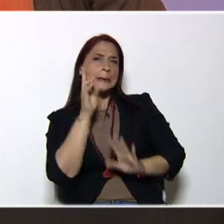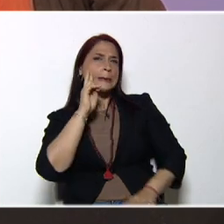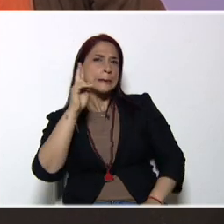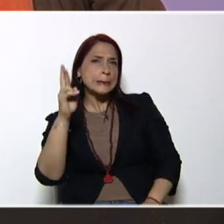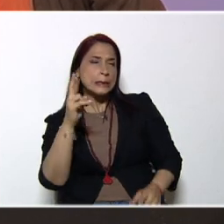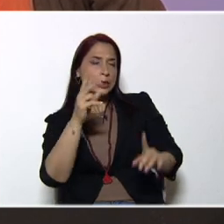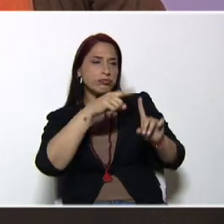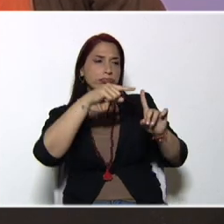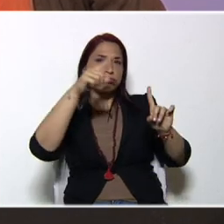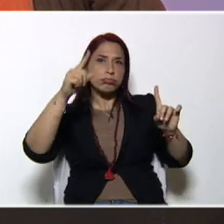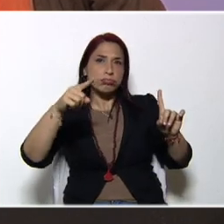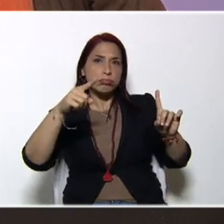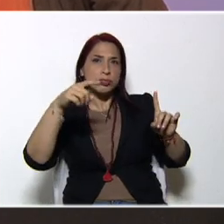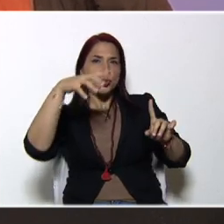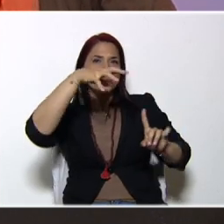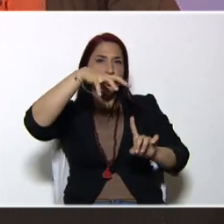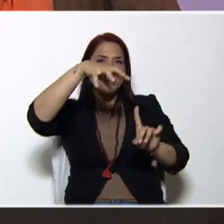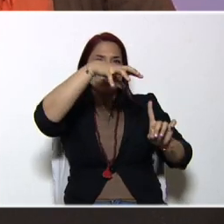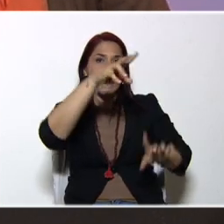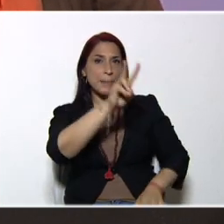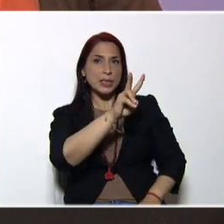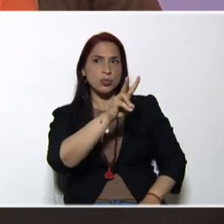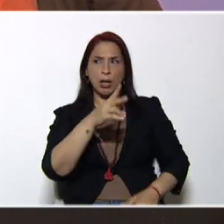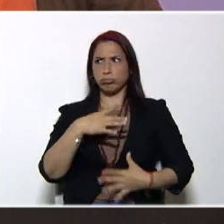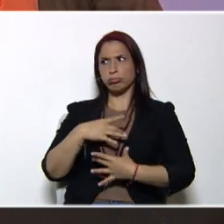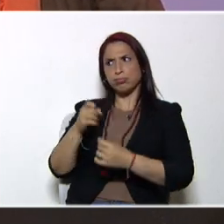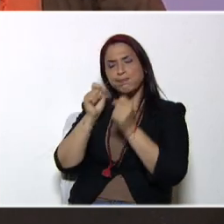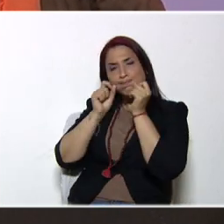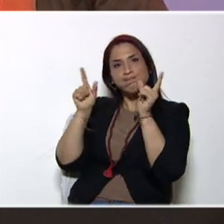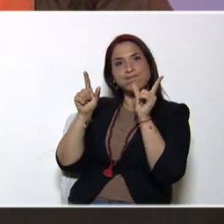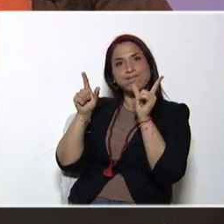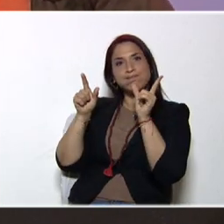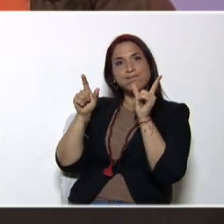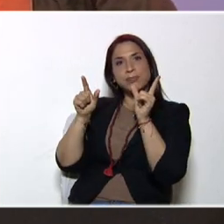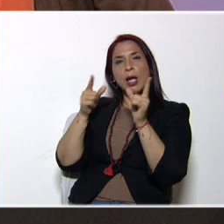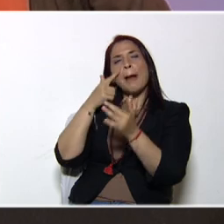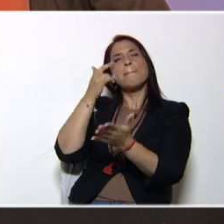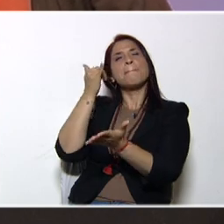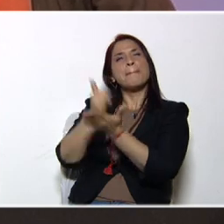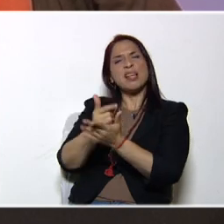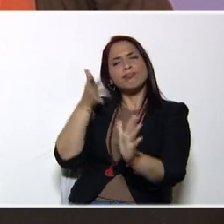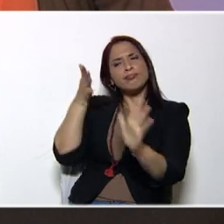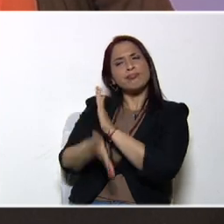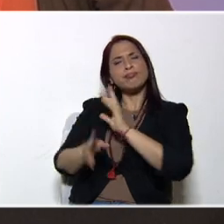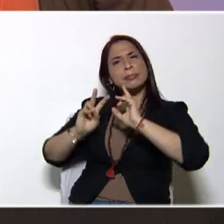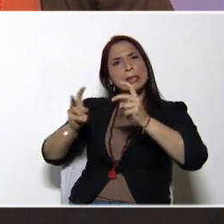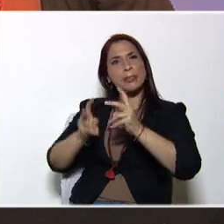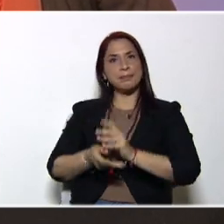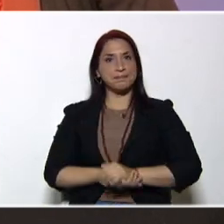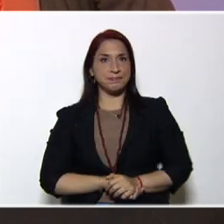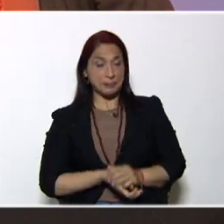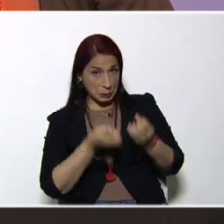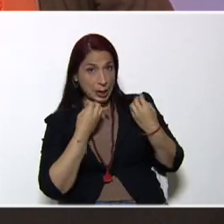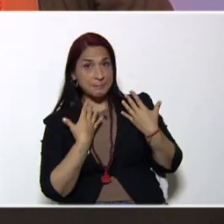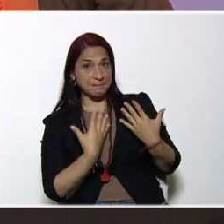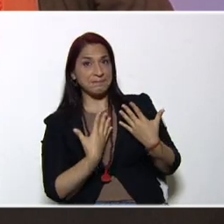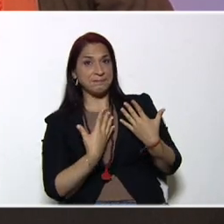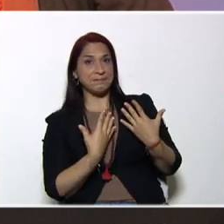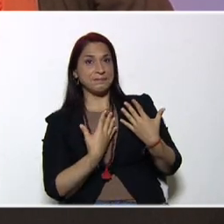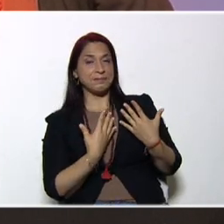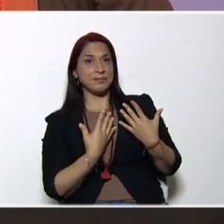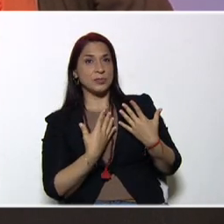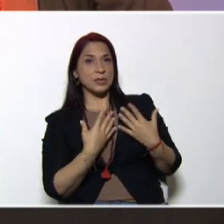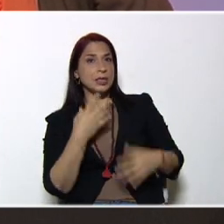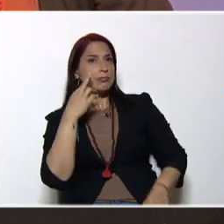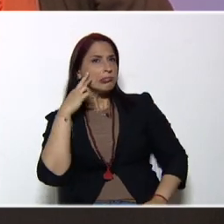y los satélites en Venezuela. Oye, suena interesante, Andrés. A ver, ¿de qué trata todo esto? Bueno, profe, el